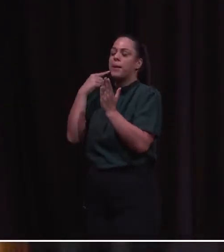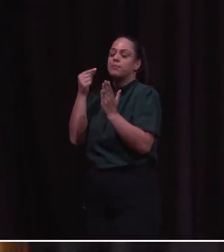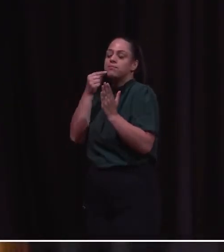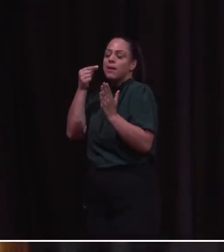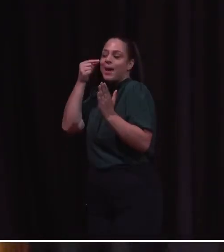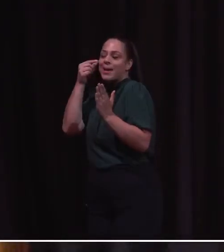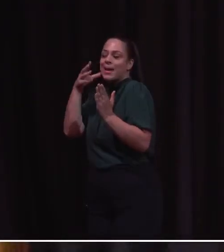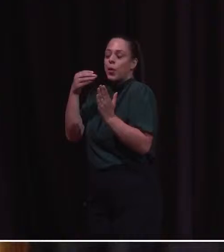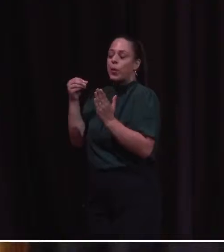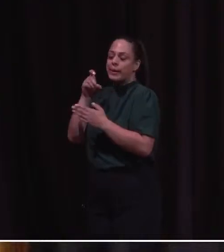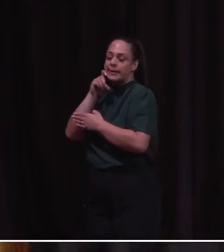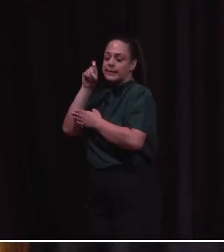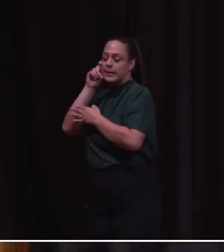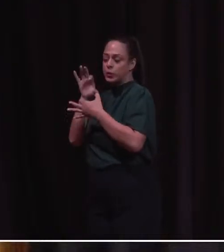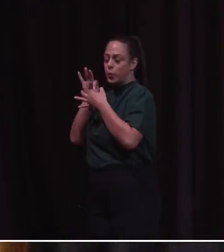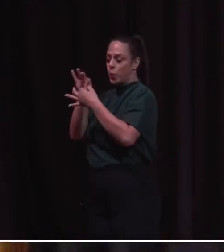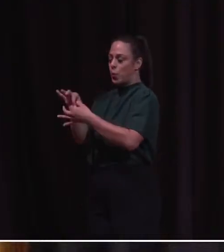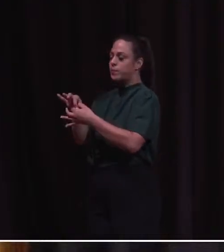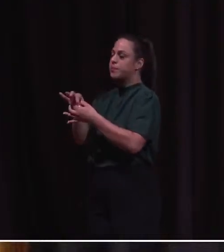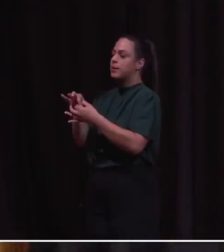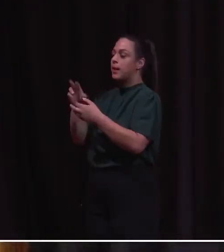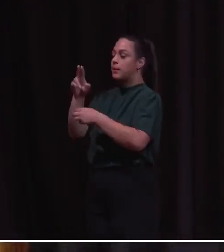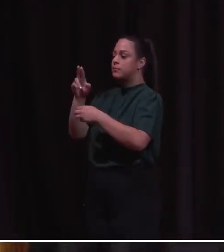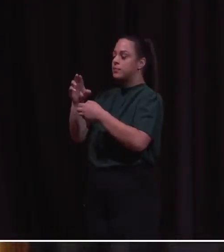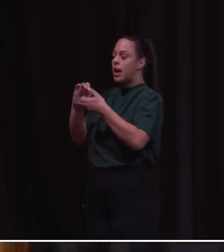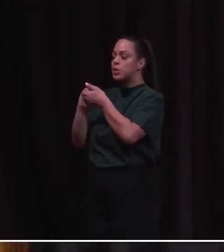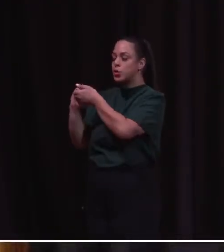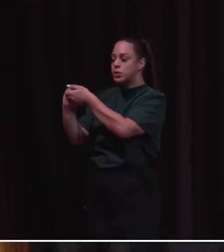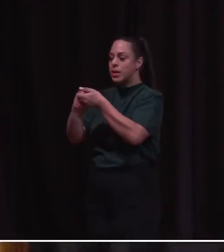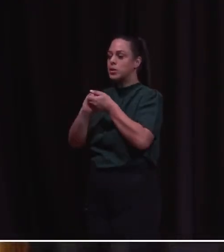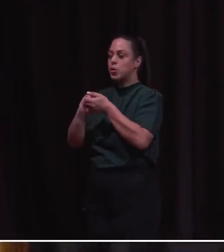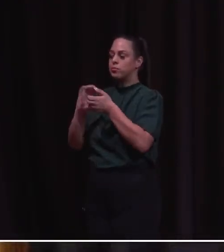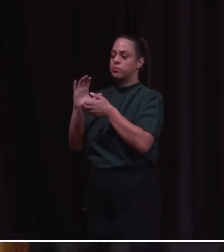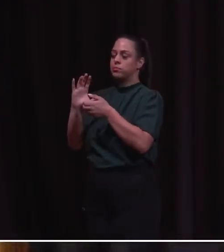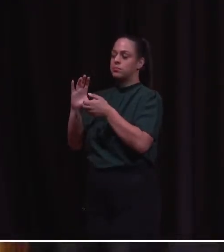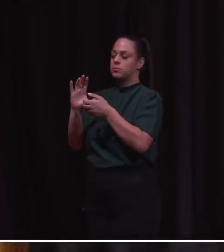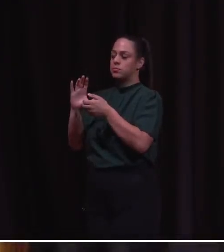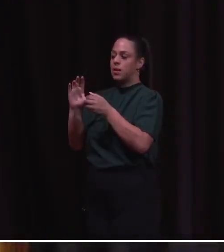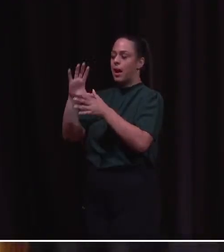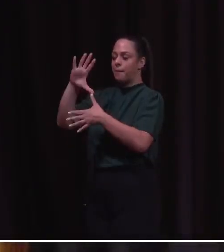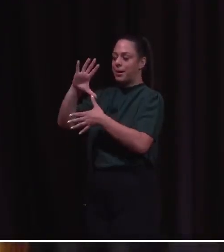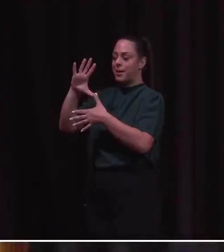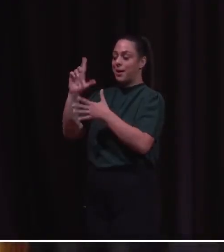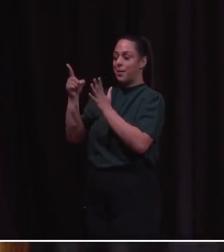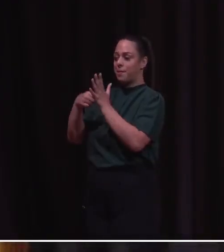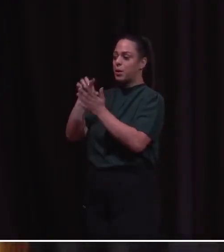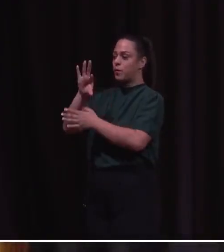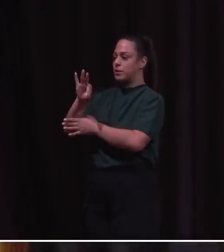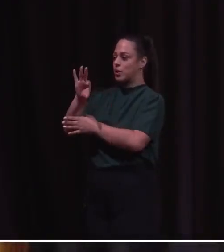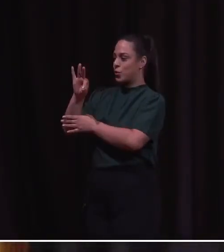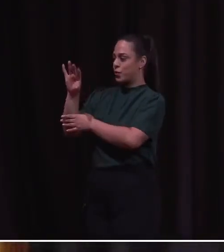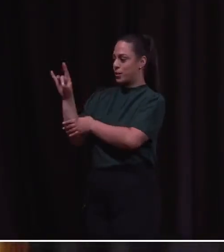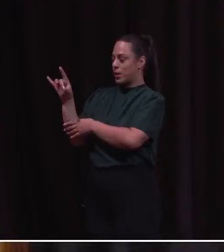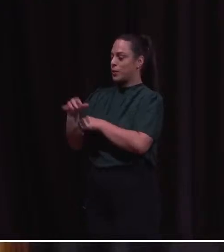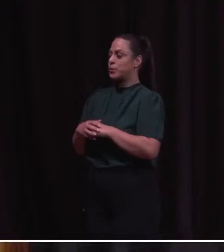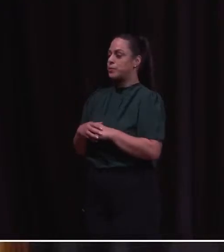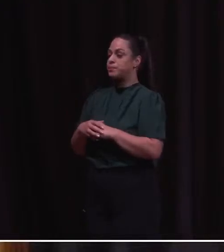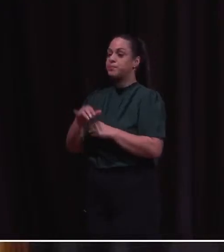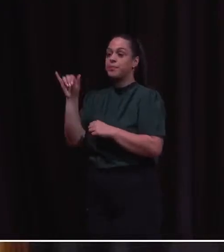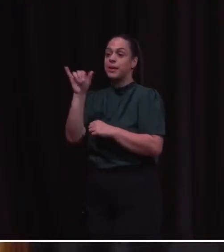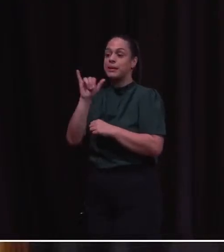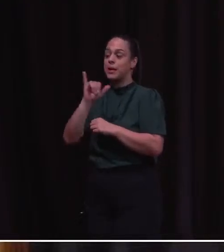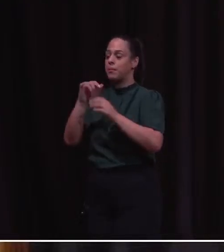sexo de la Asociación Sociológica Americana en 1998. El monográfico también